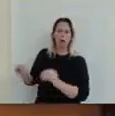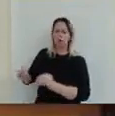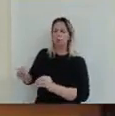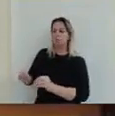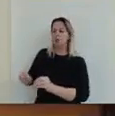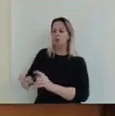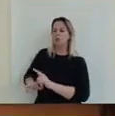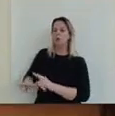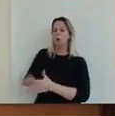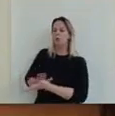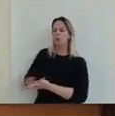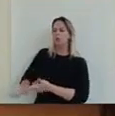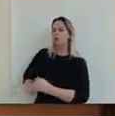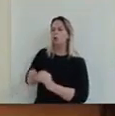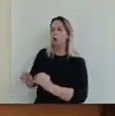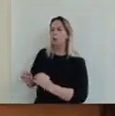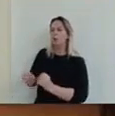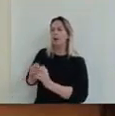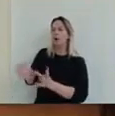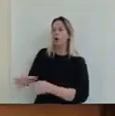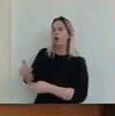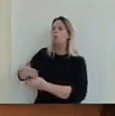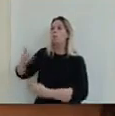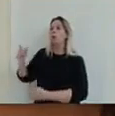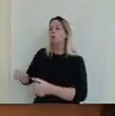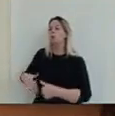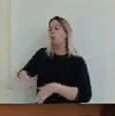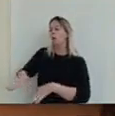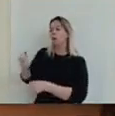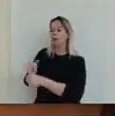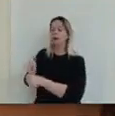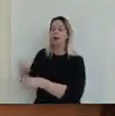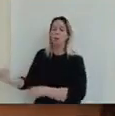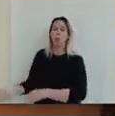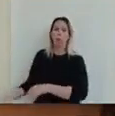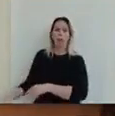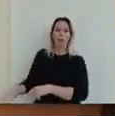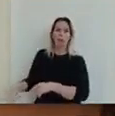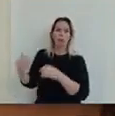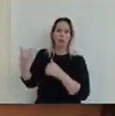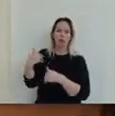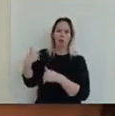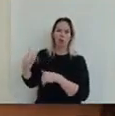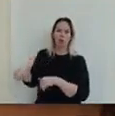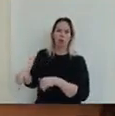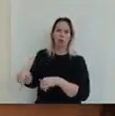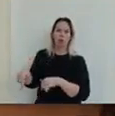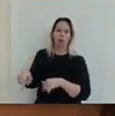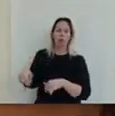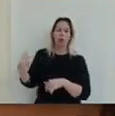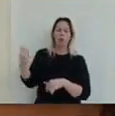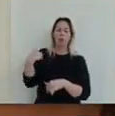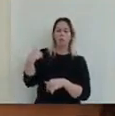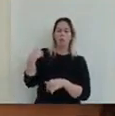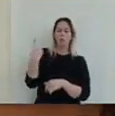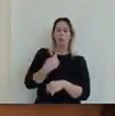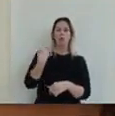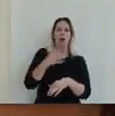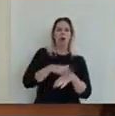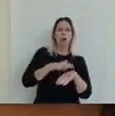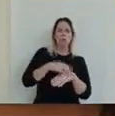apertura tengamos toda la información como corresponde, me parece un acto de irresponsabilidad. Al contrario, me parece que estamos colaborando